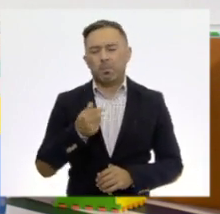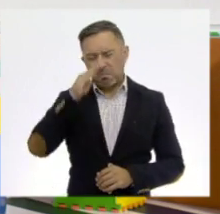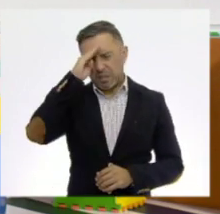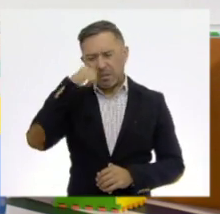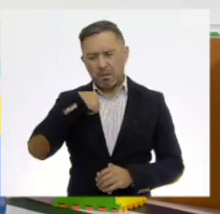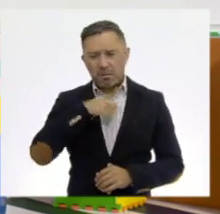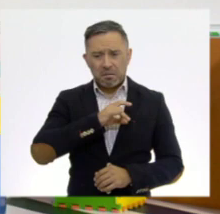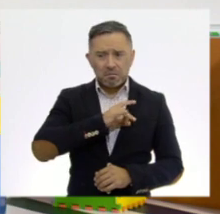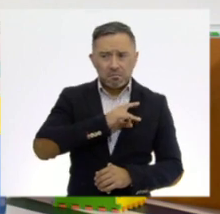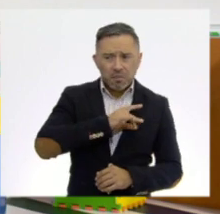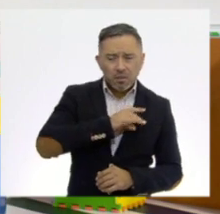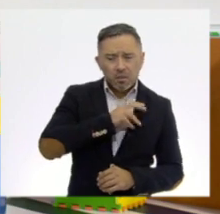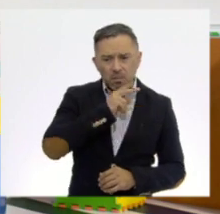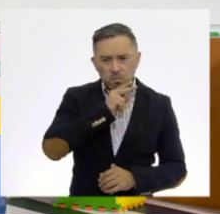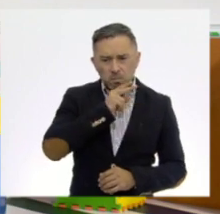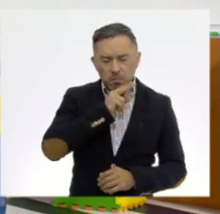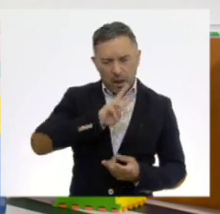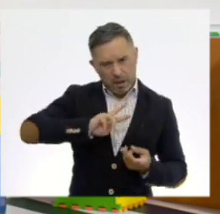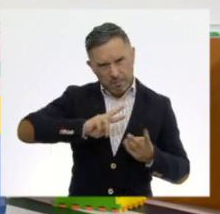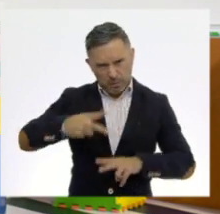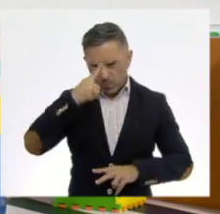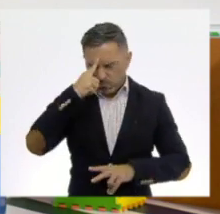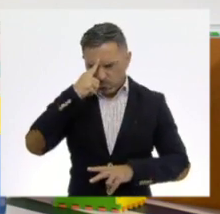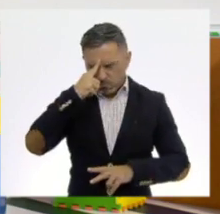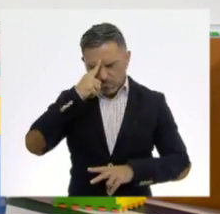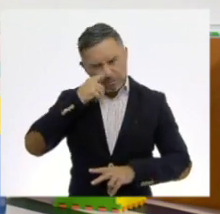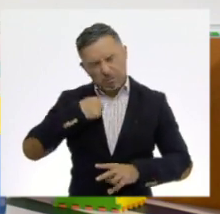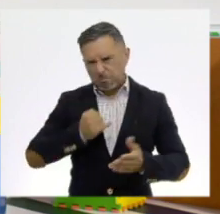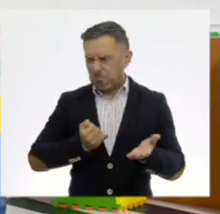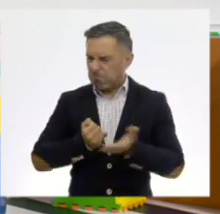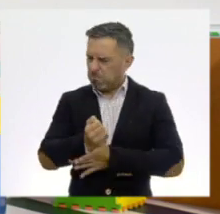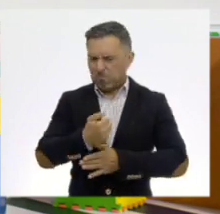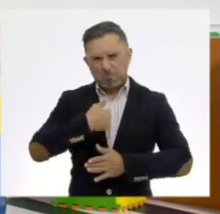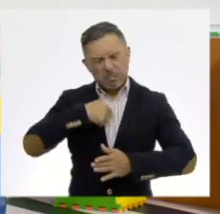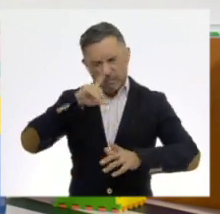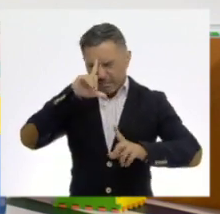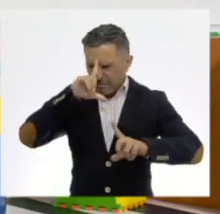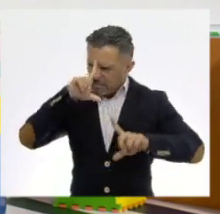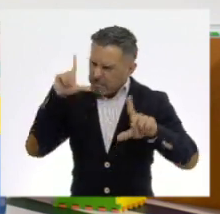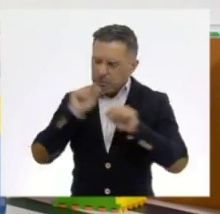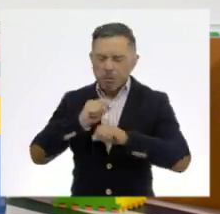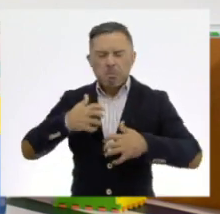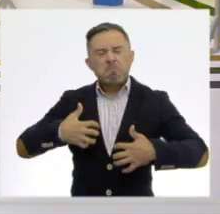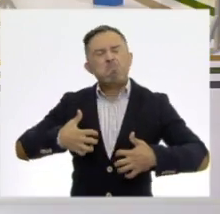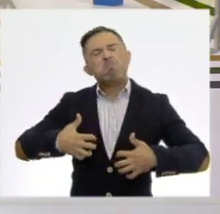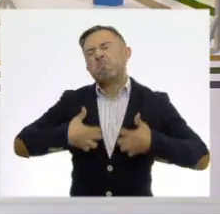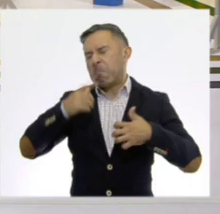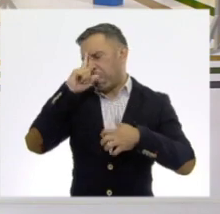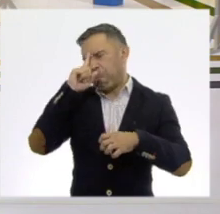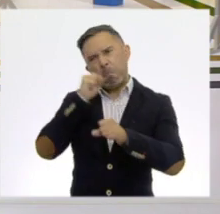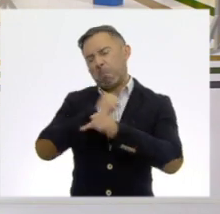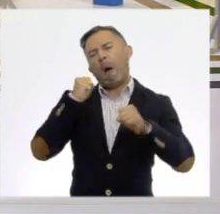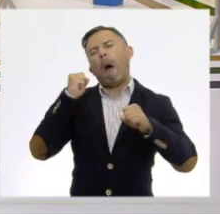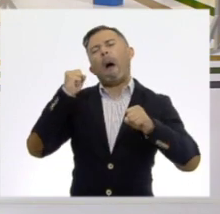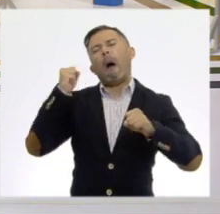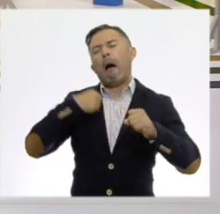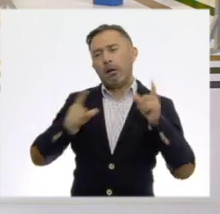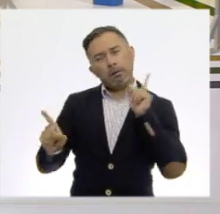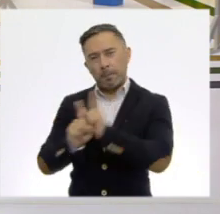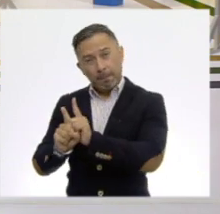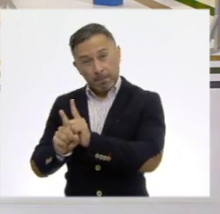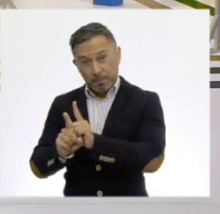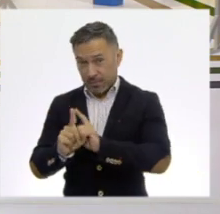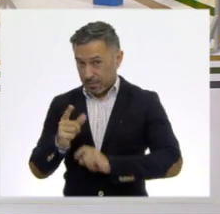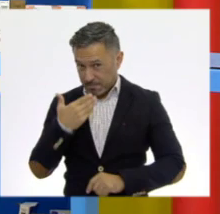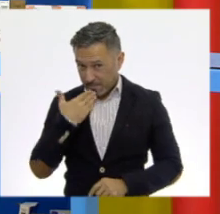pero ahora voy a responder con ira, voy a responder con enojo, y eso probablemente tampoco sea la mejor solución. Pues no, porque